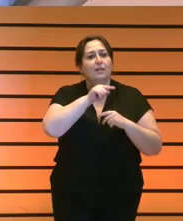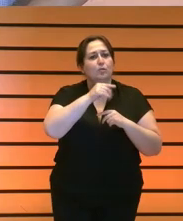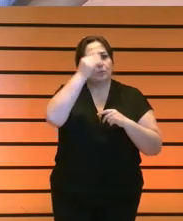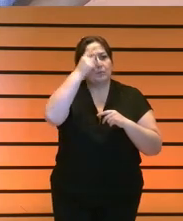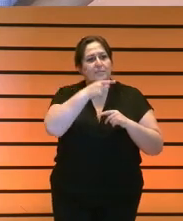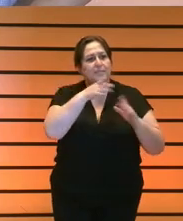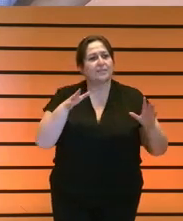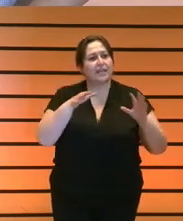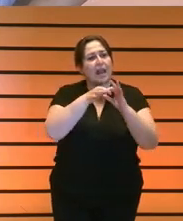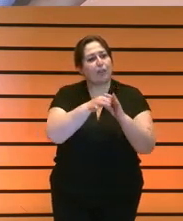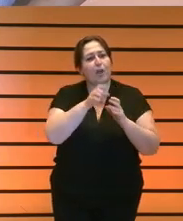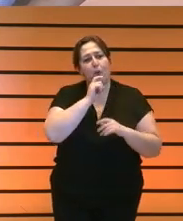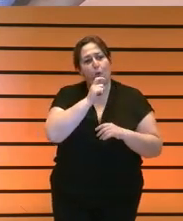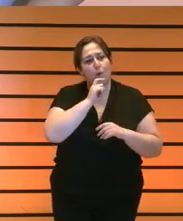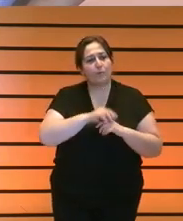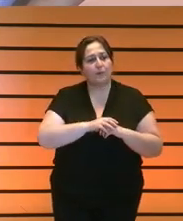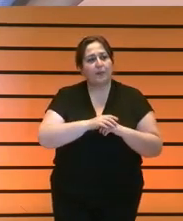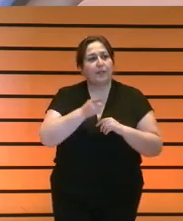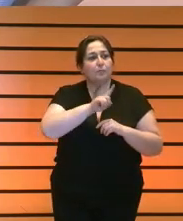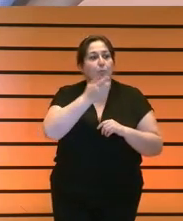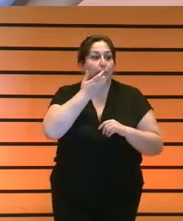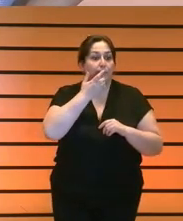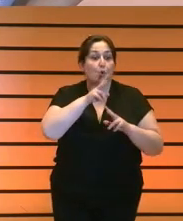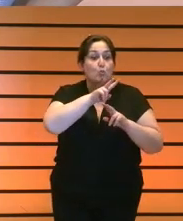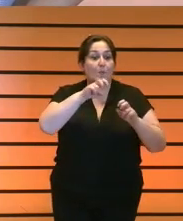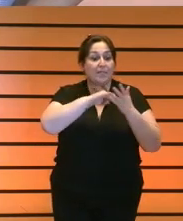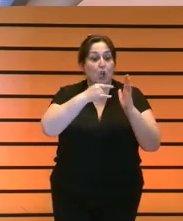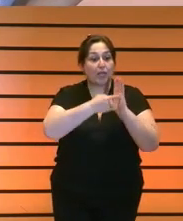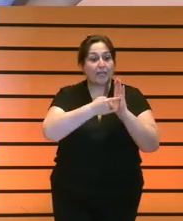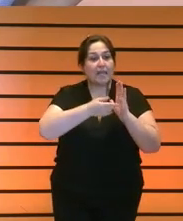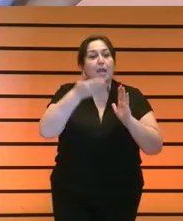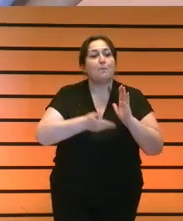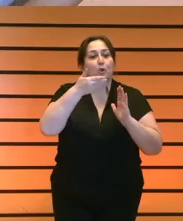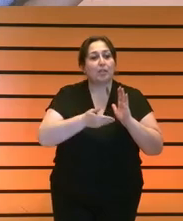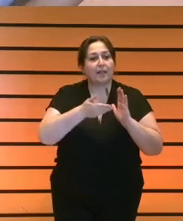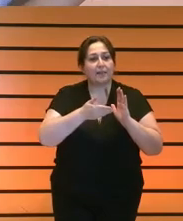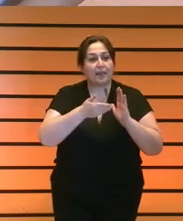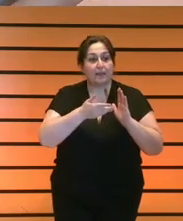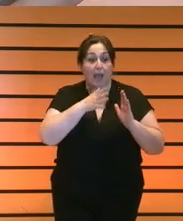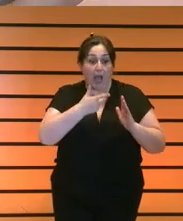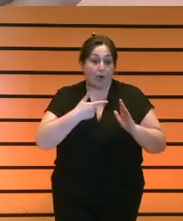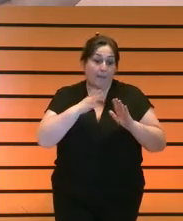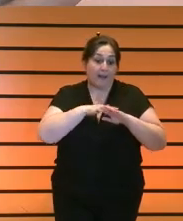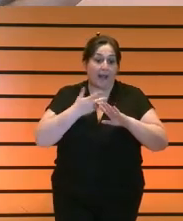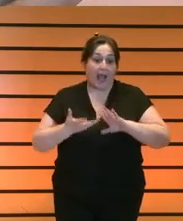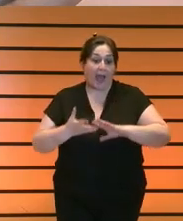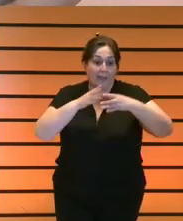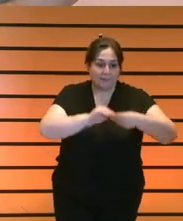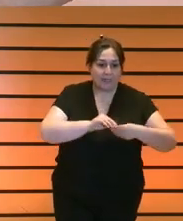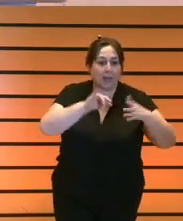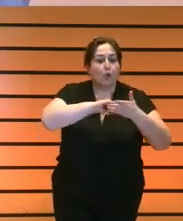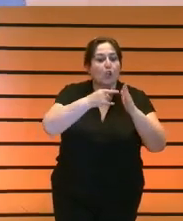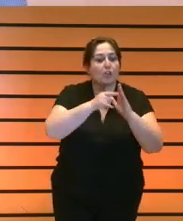están relacionadas y qué importancia adquiere el uso de las nuevas tecnologías y su aplicación a proyectos de transformación social?